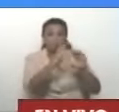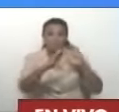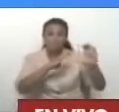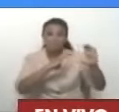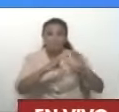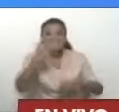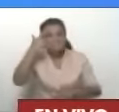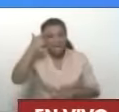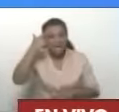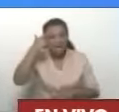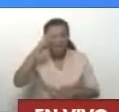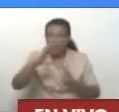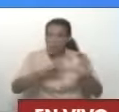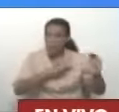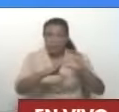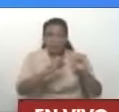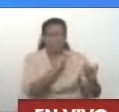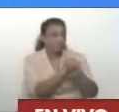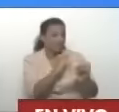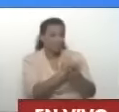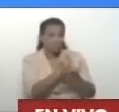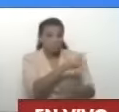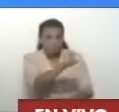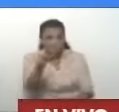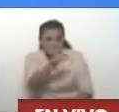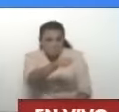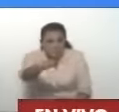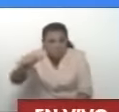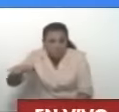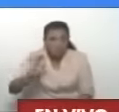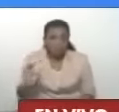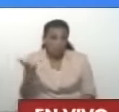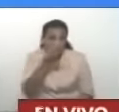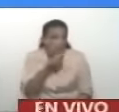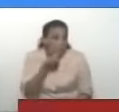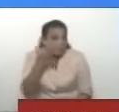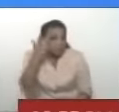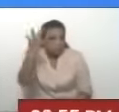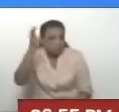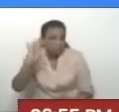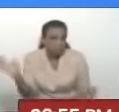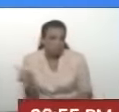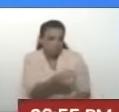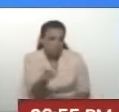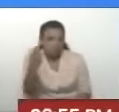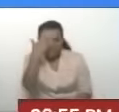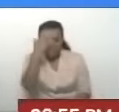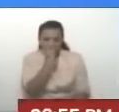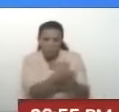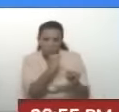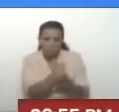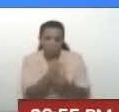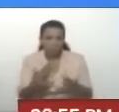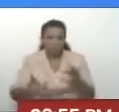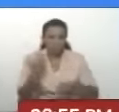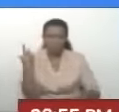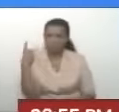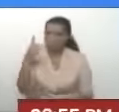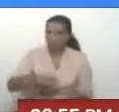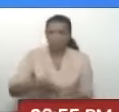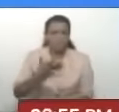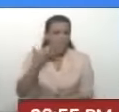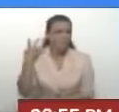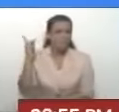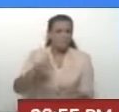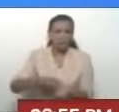Si alguien sabe de comunicación y redes sociales, son ustedes, la juventud. ¿Ah? Ustedes son protagonistas de